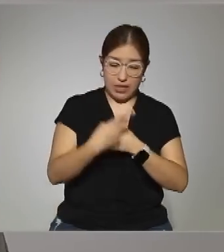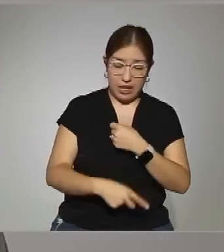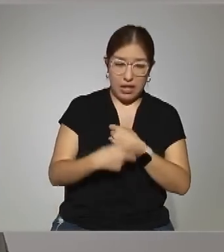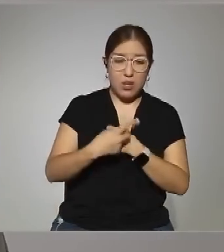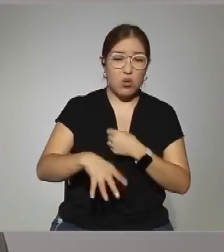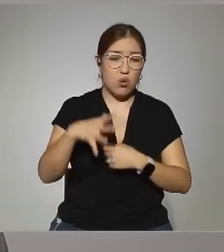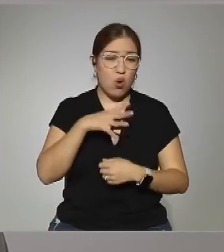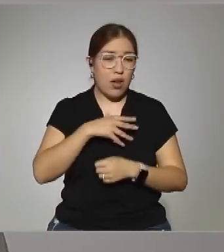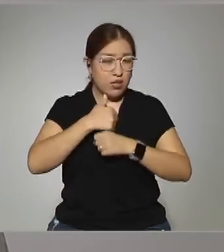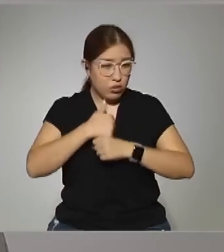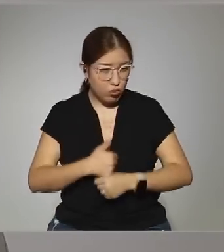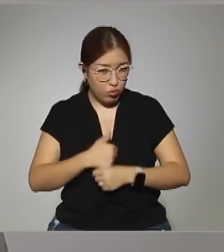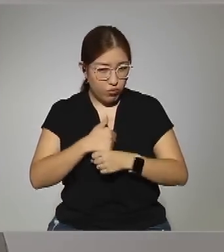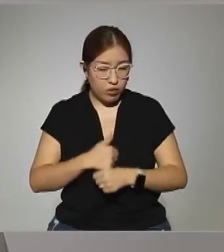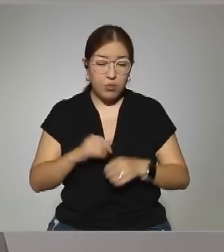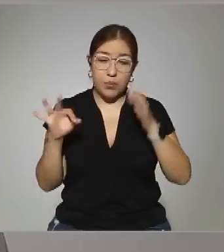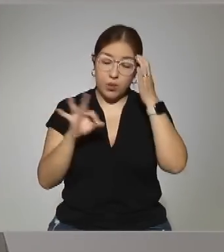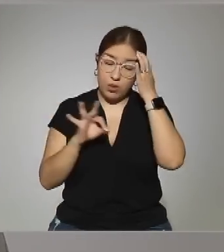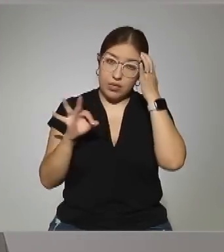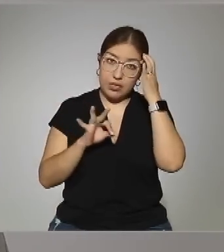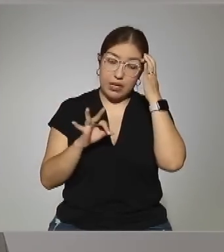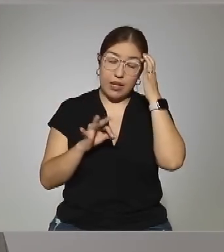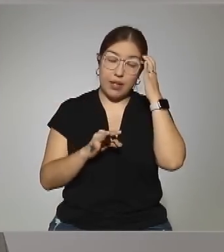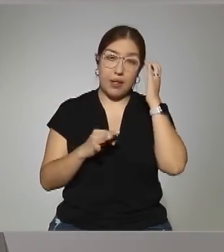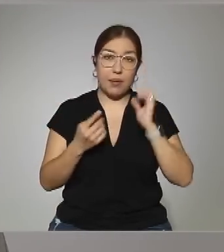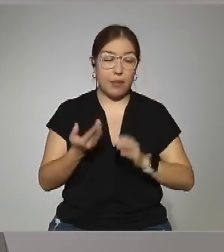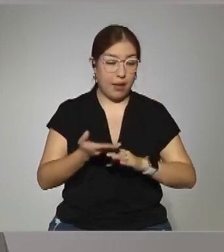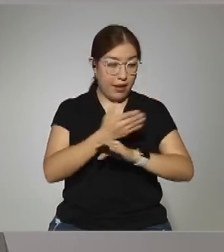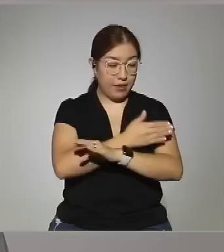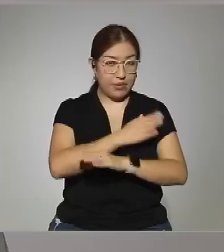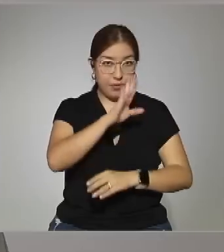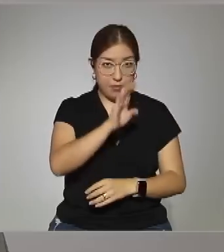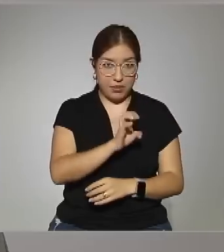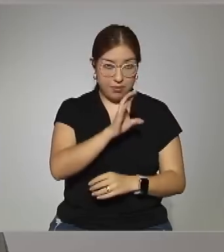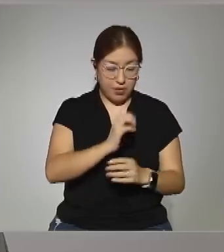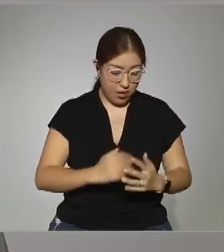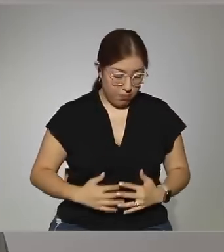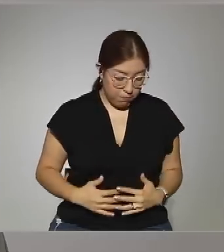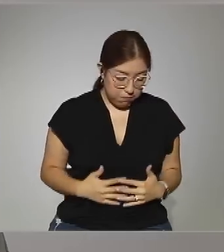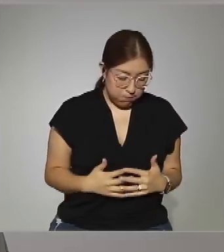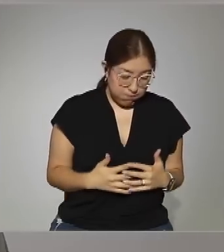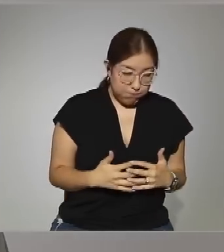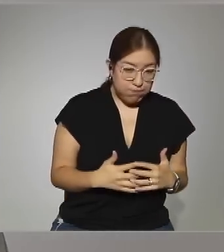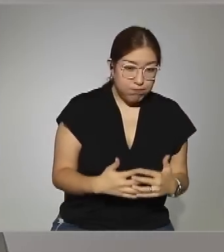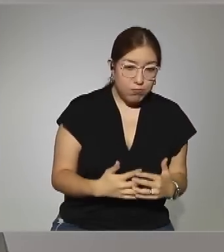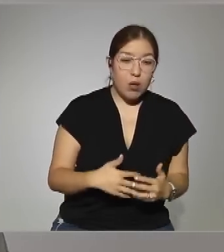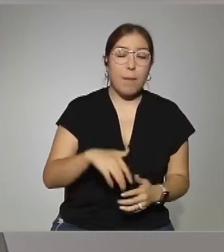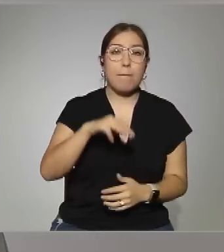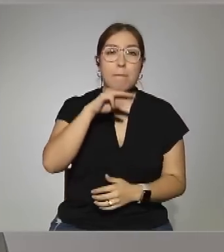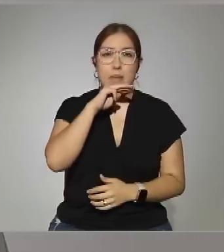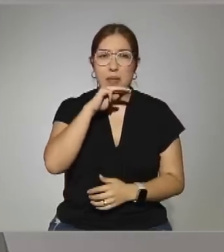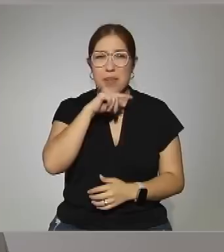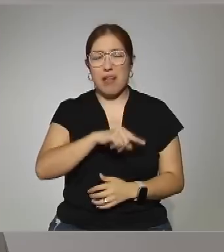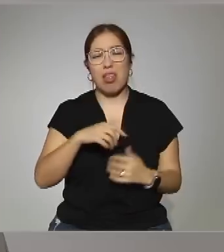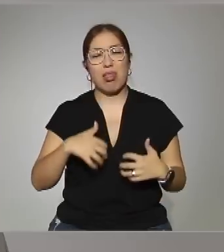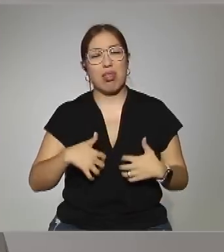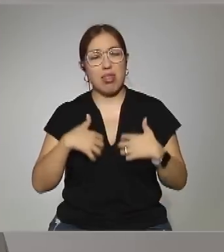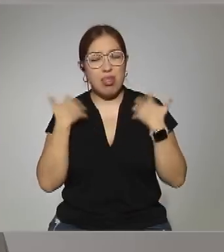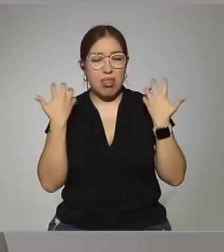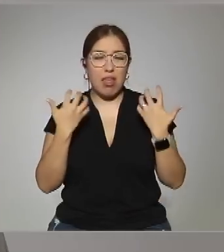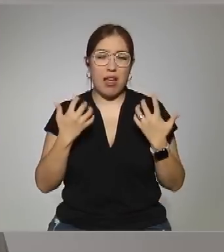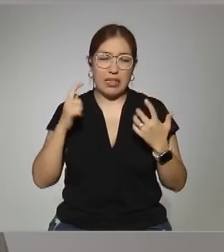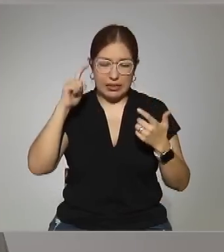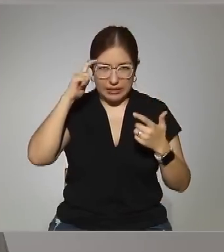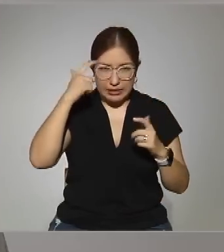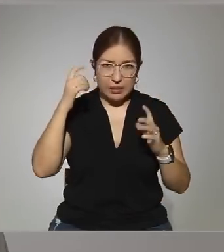que el feto está en el vientre materno, donde la mamá pues a lo mejor hace coraje, se enoja,